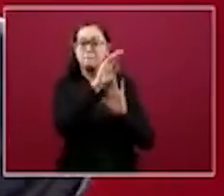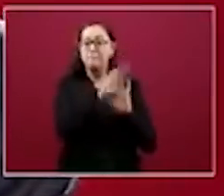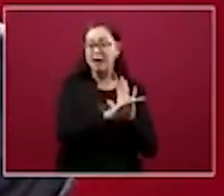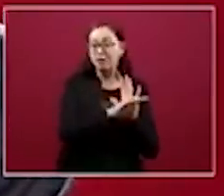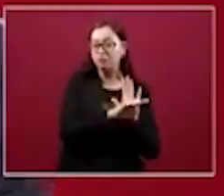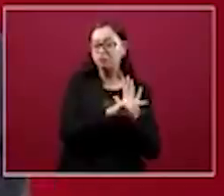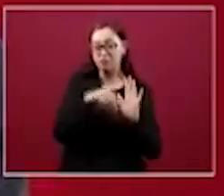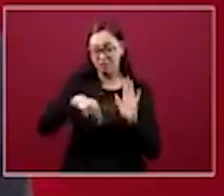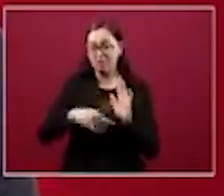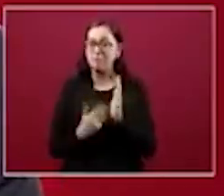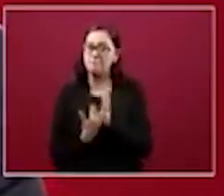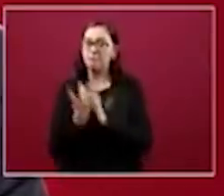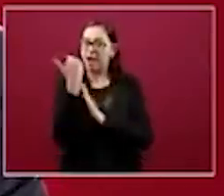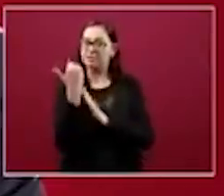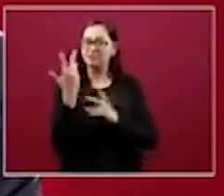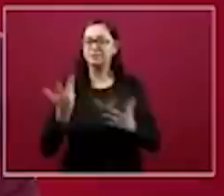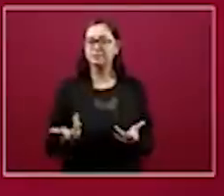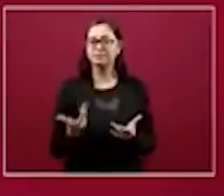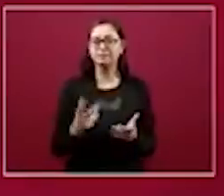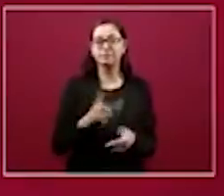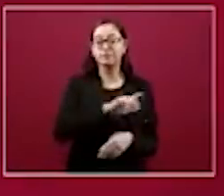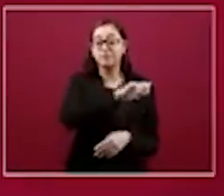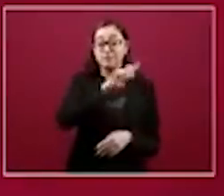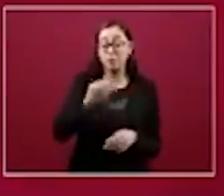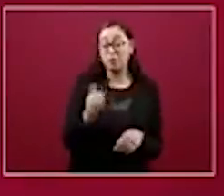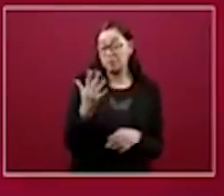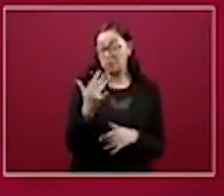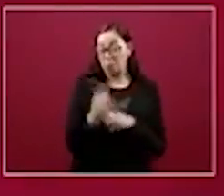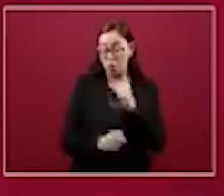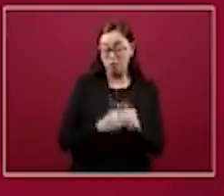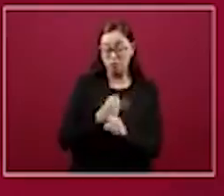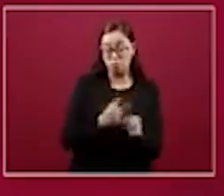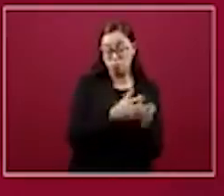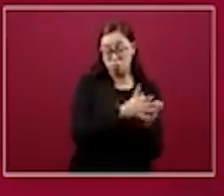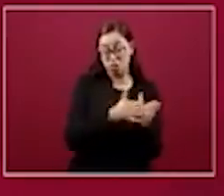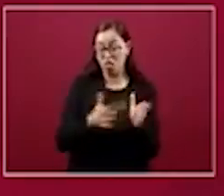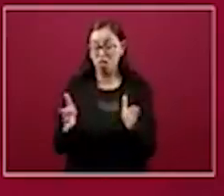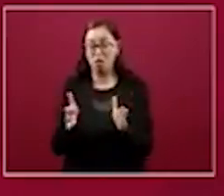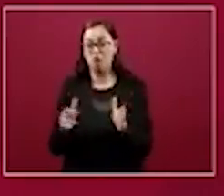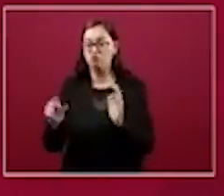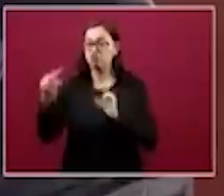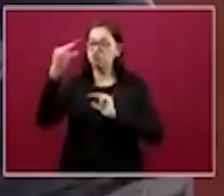Entonces, 6%. Llegan estos sabiondos